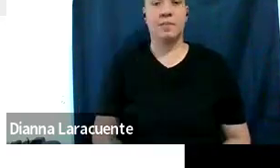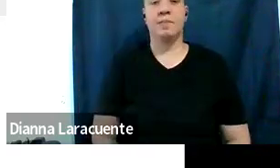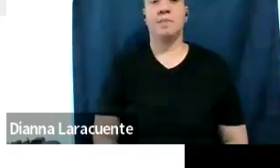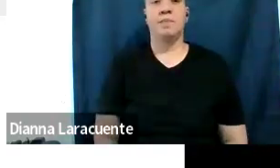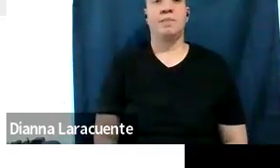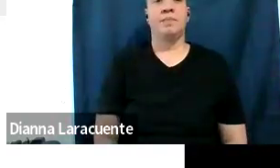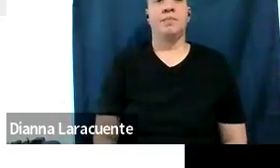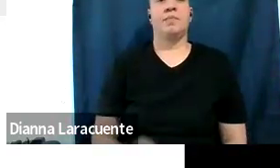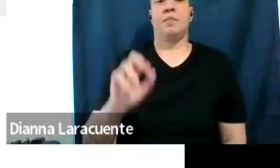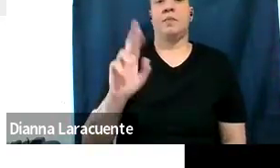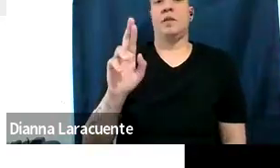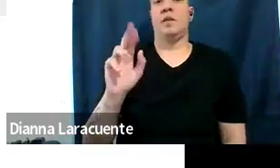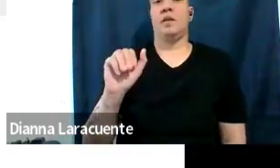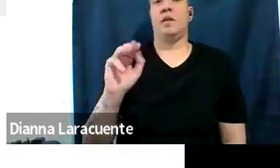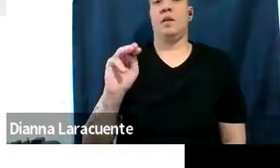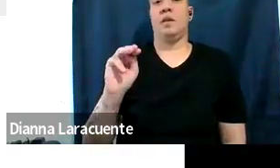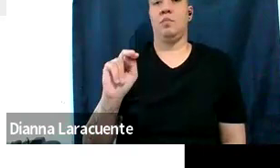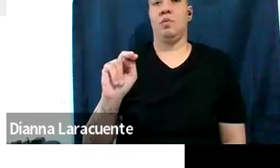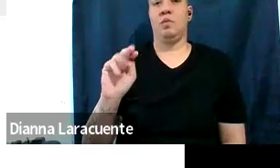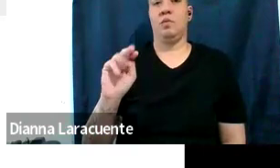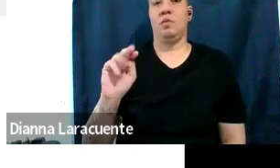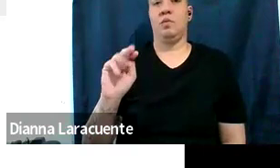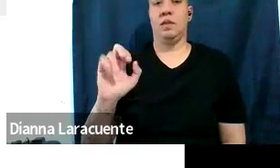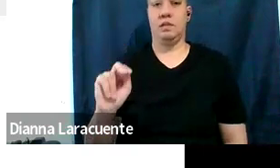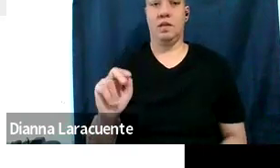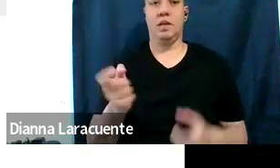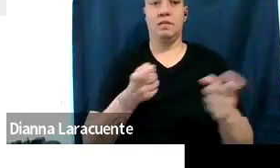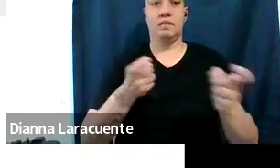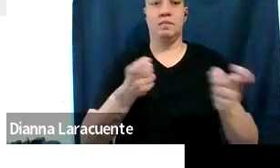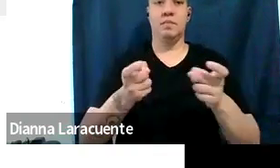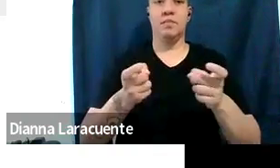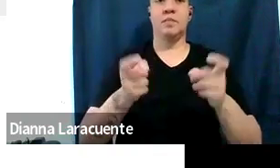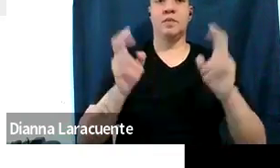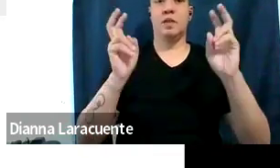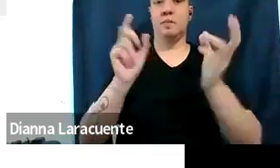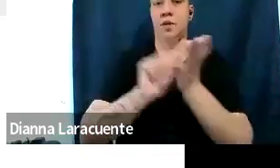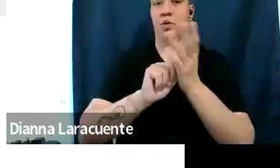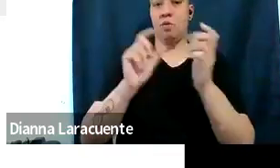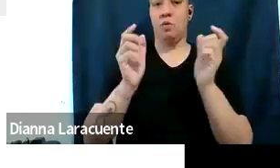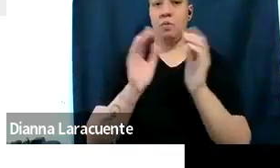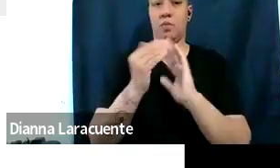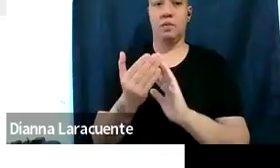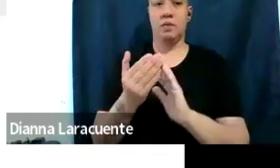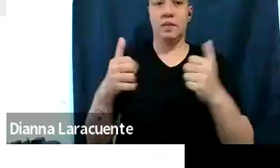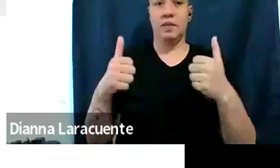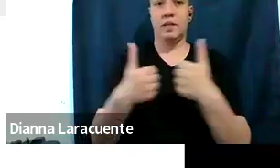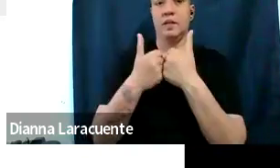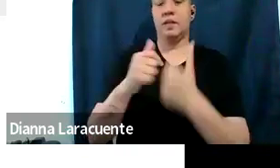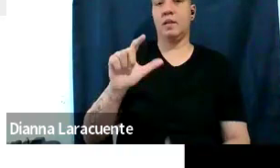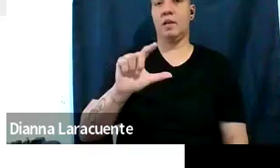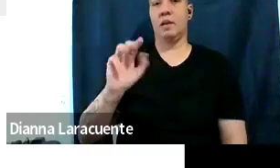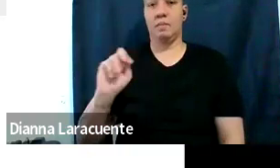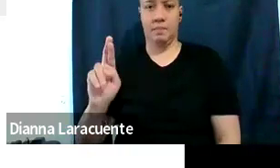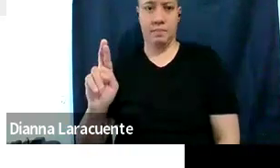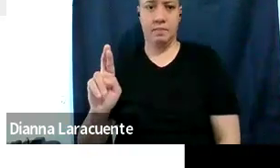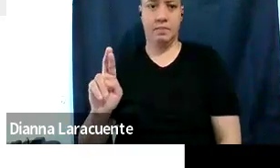Ramón Marín, que era el director del periódico El Pueblo, reta a Luis Muñoz Rivera a tomar las riendas del Partido Autonomista, que estaba